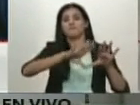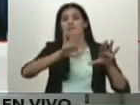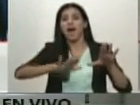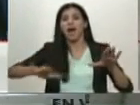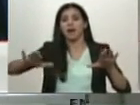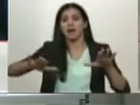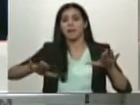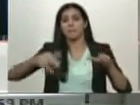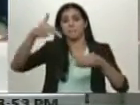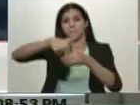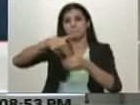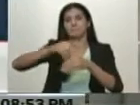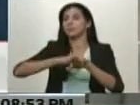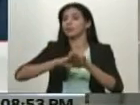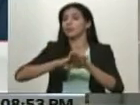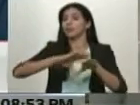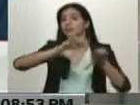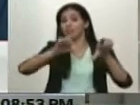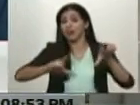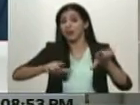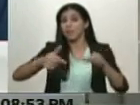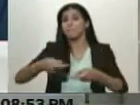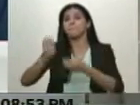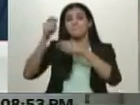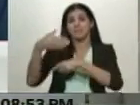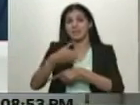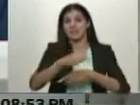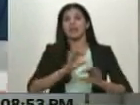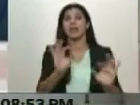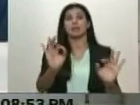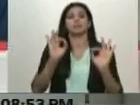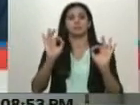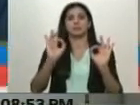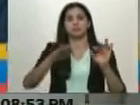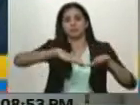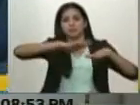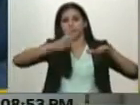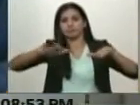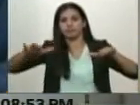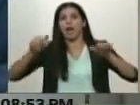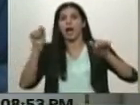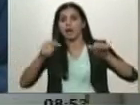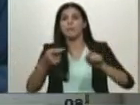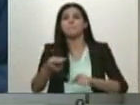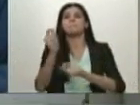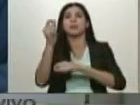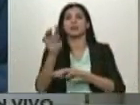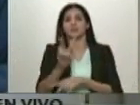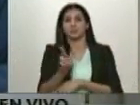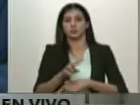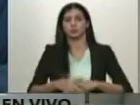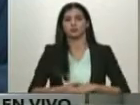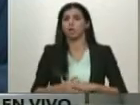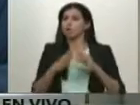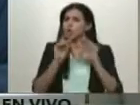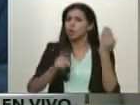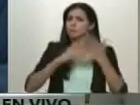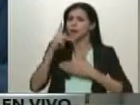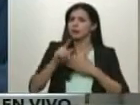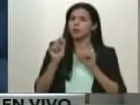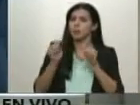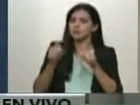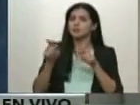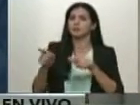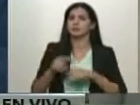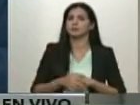acuífera de Venezuela, la zona económica especial de pesca de Venezuela y todos los planes vamos a abrir